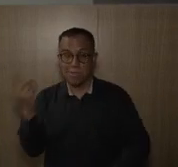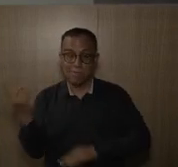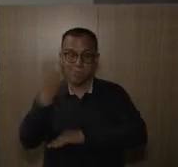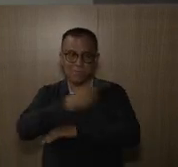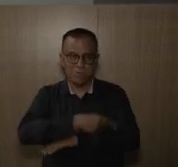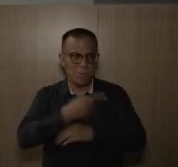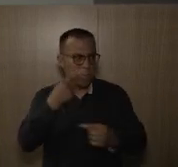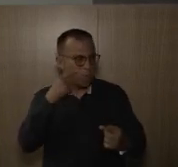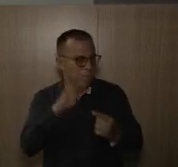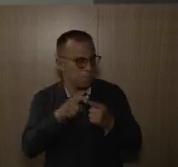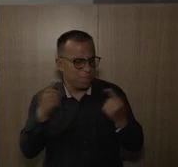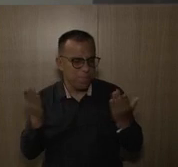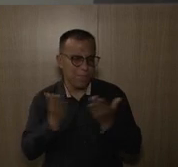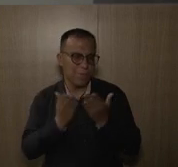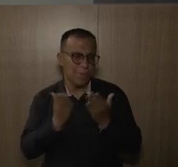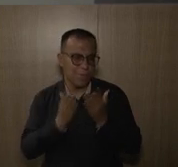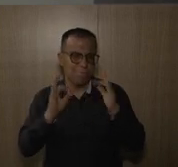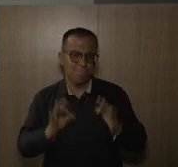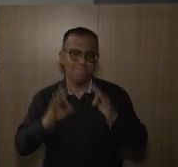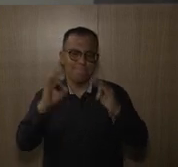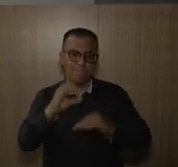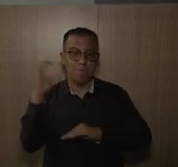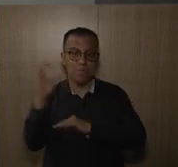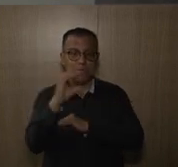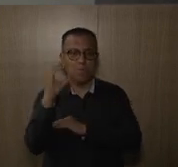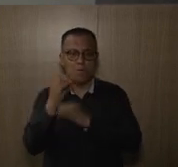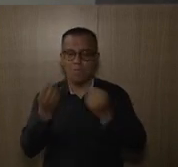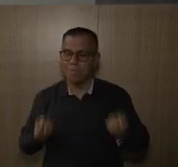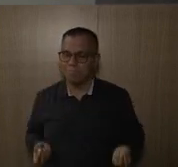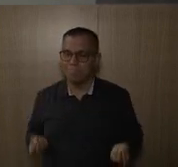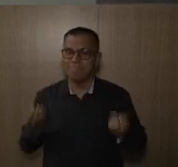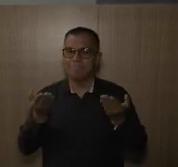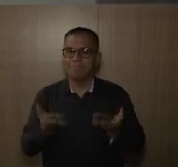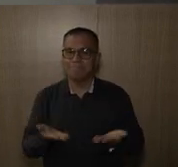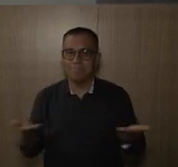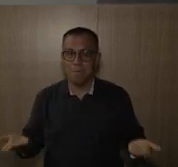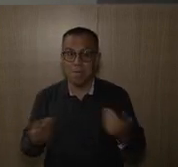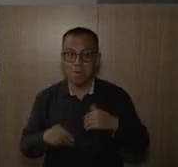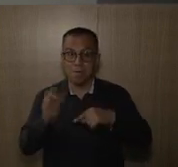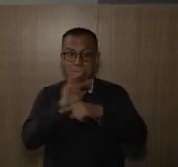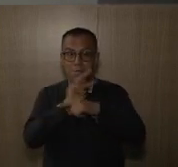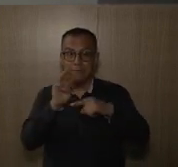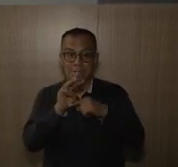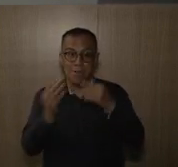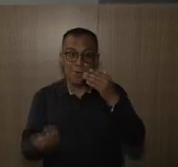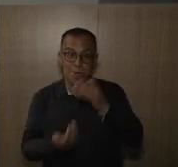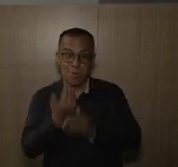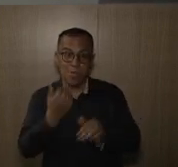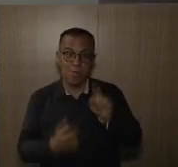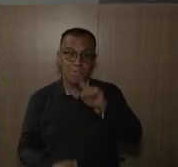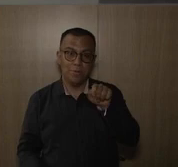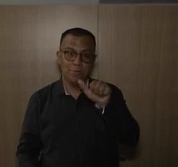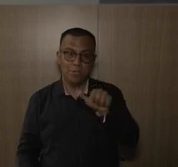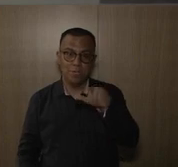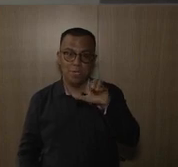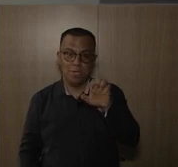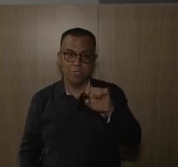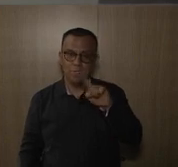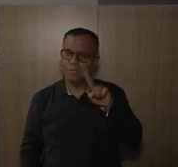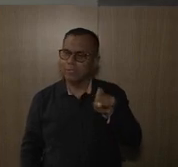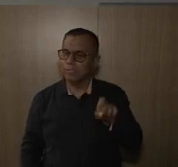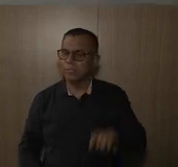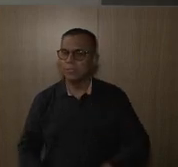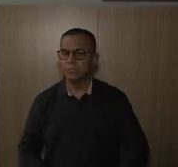de calidad a todos los colombianos. Y una muestra de eso es la plataforma Nuevo SACES que hoy con tanto gusto estamos presentando para